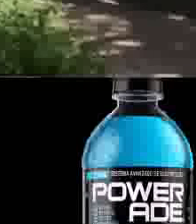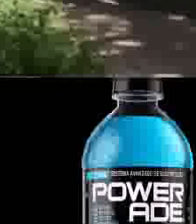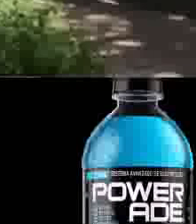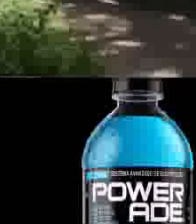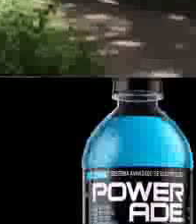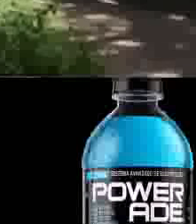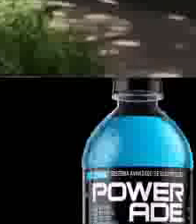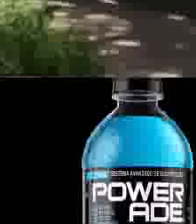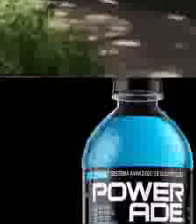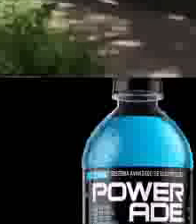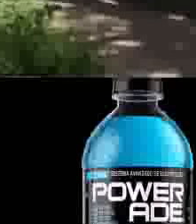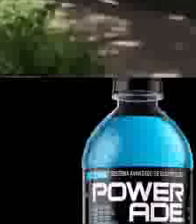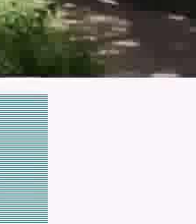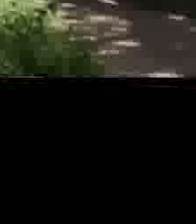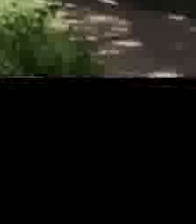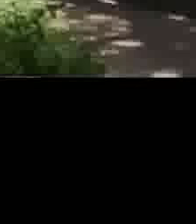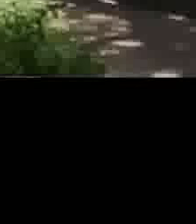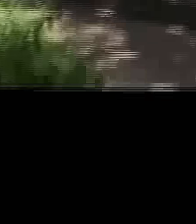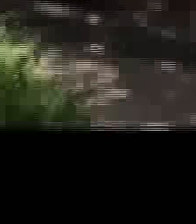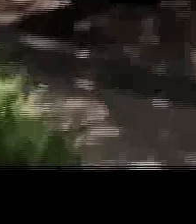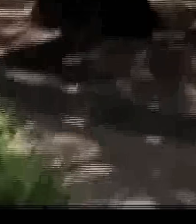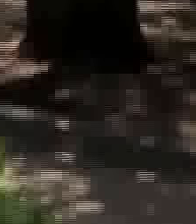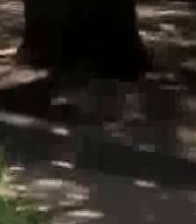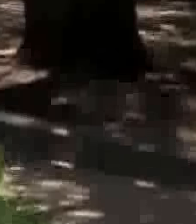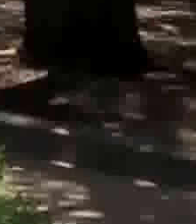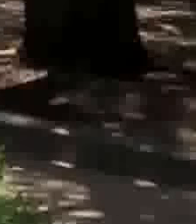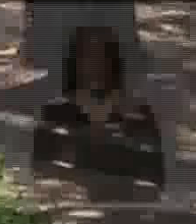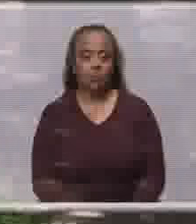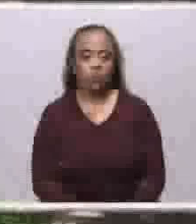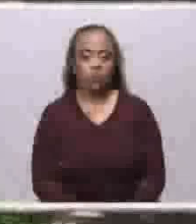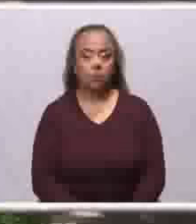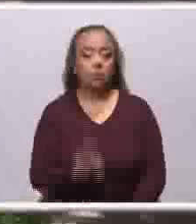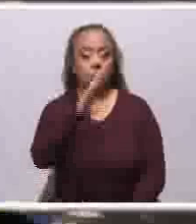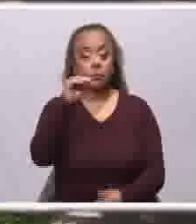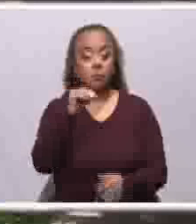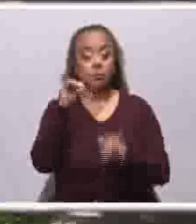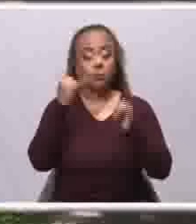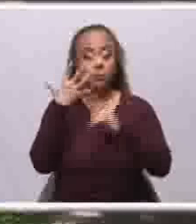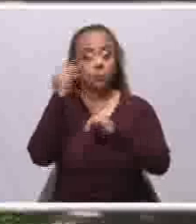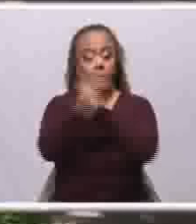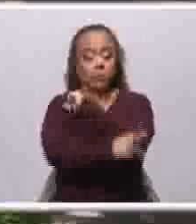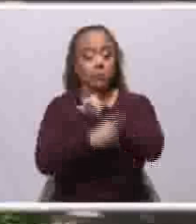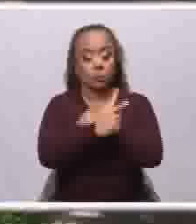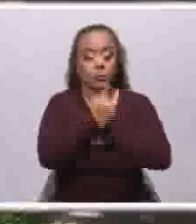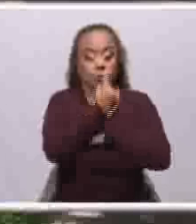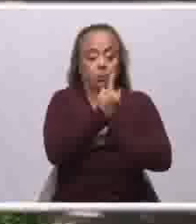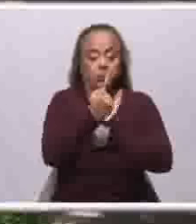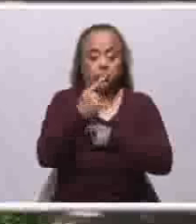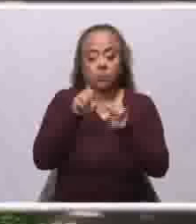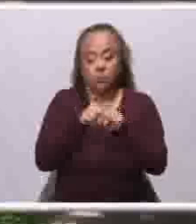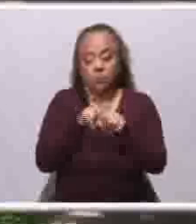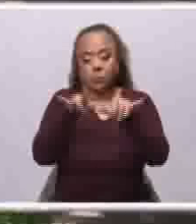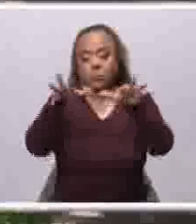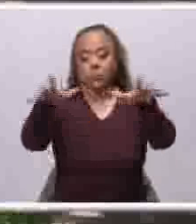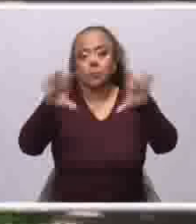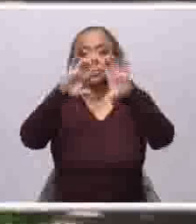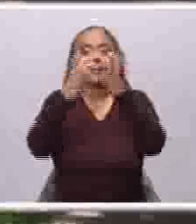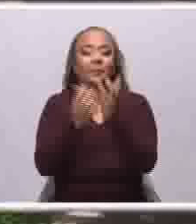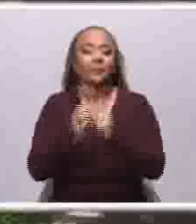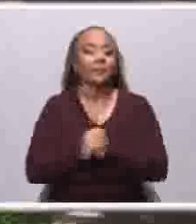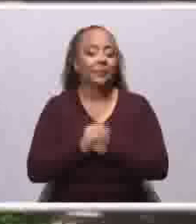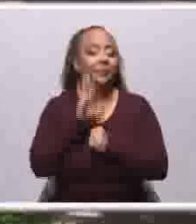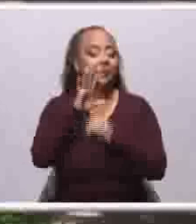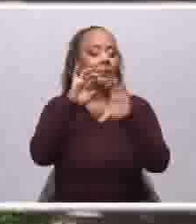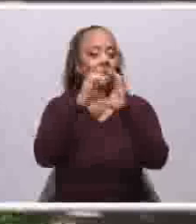que este será el camino de la selección nacional en su regreso a Costa Rica y los legionarios cada uno se esparcirá por el mundo a sus